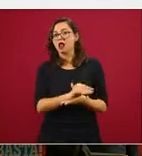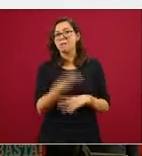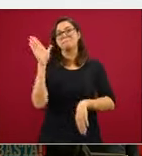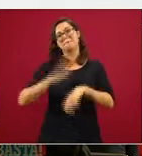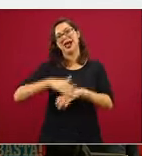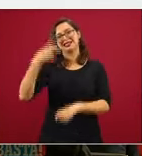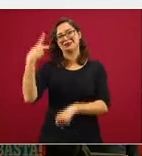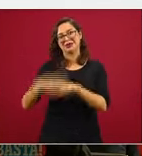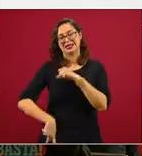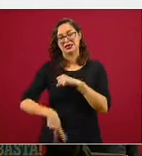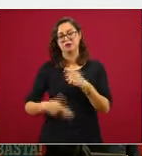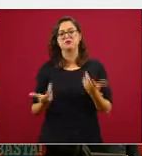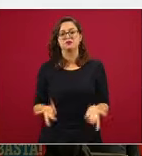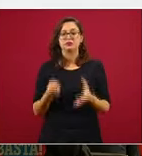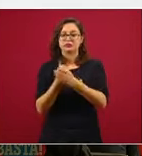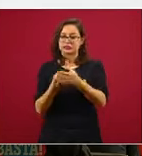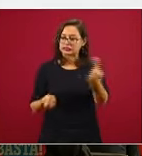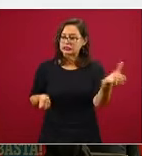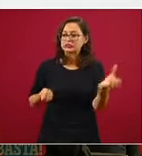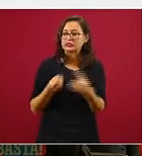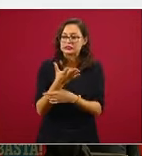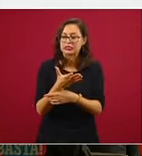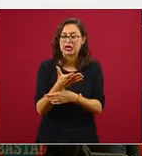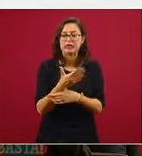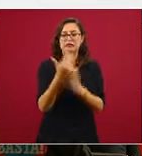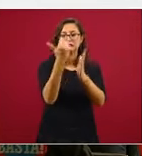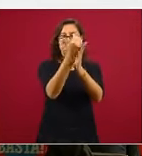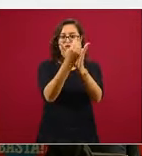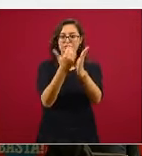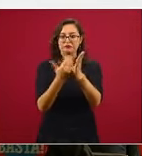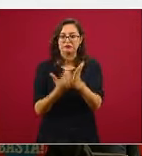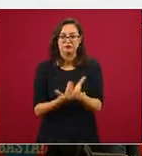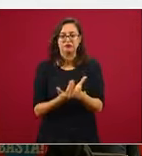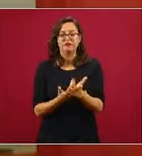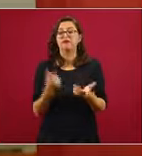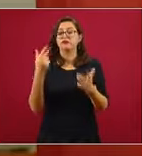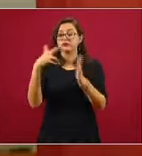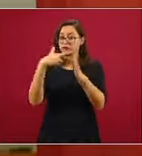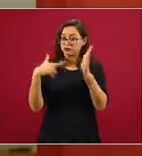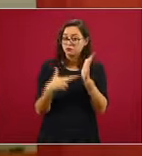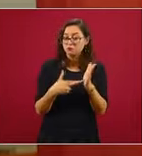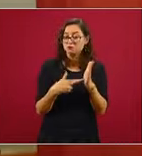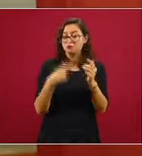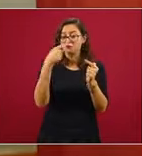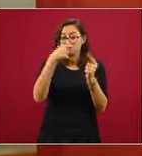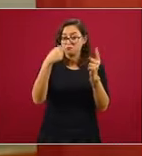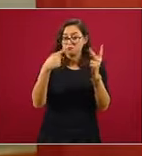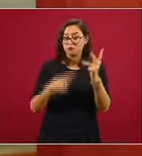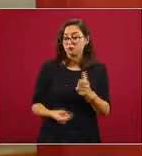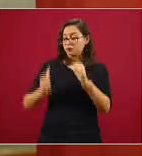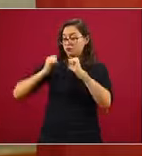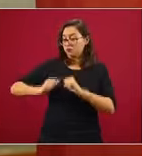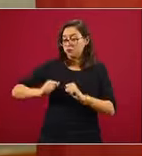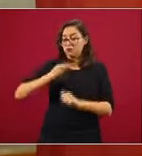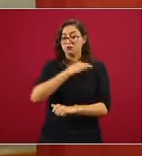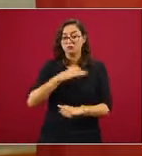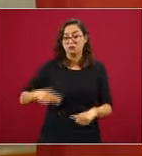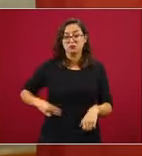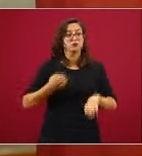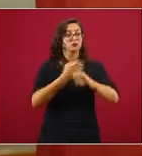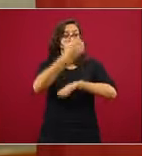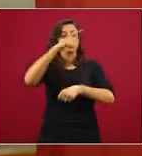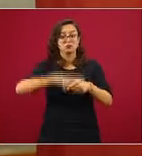moviendo, pero no atendemos a las indicaciones de nuestros municipios, de nuestras autoridades sanitarias